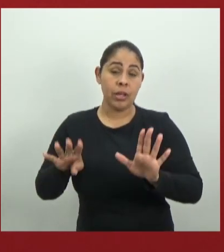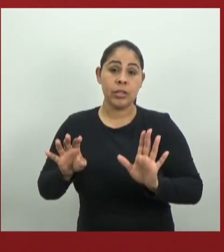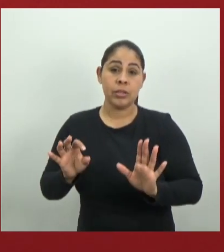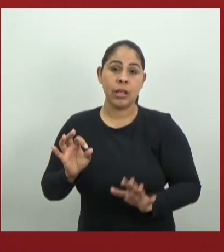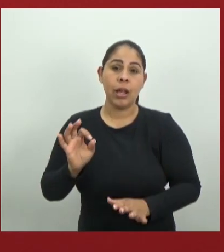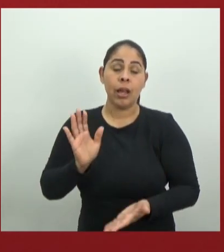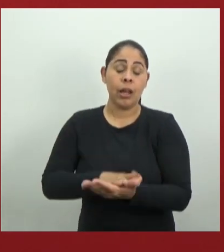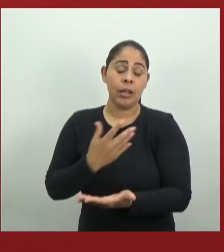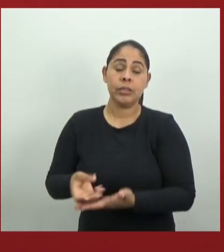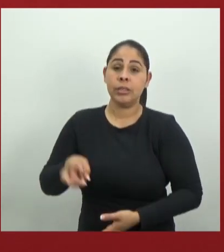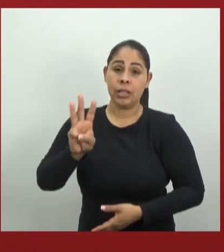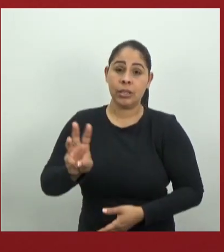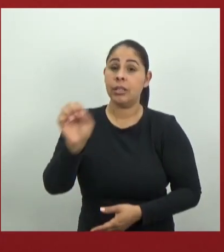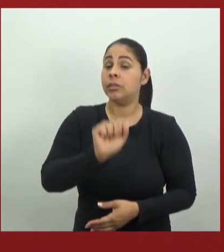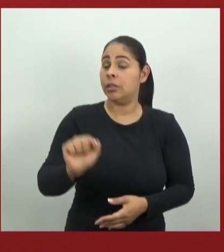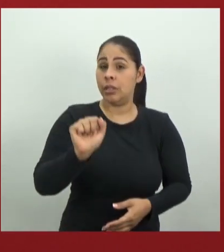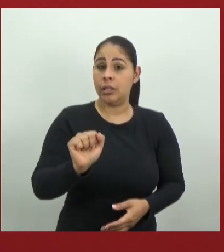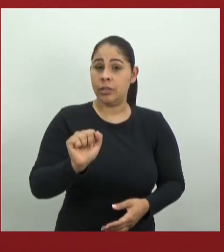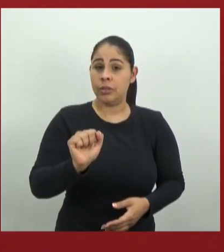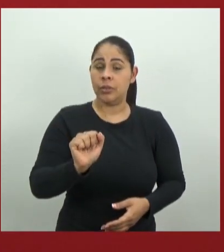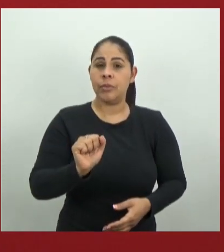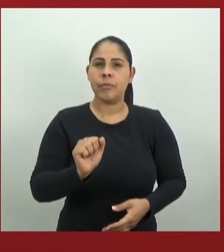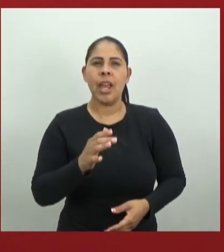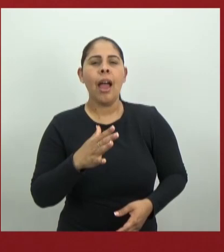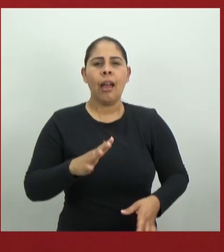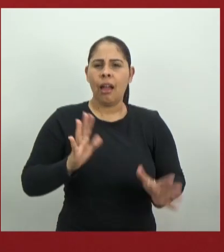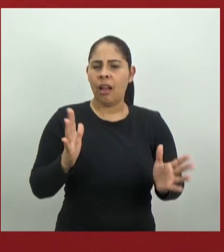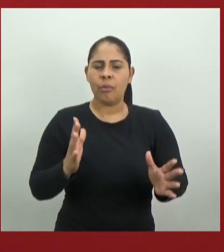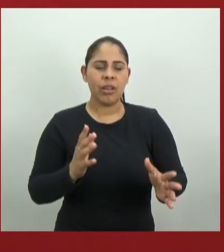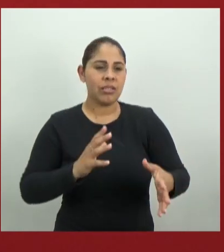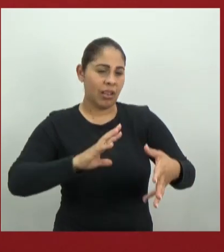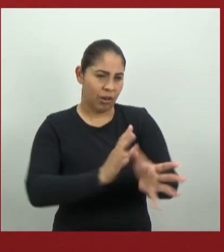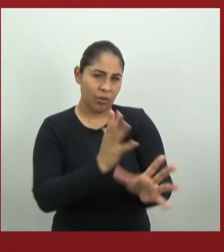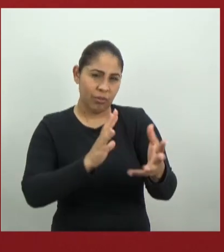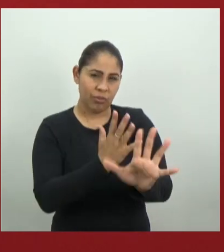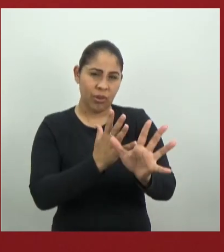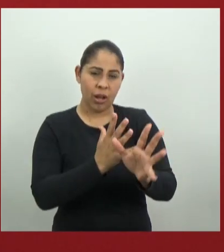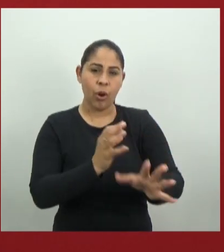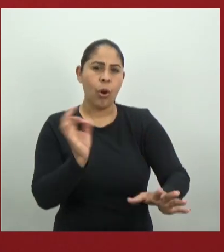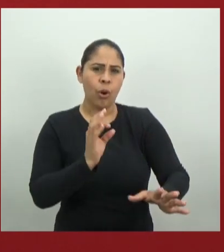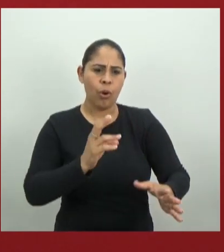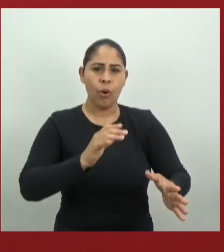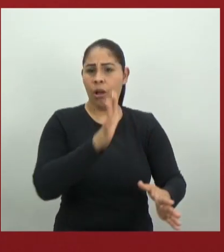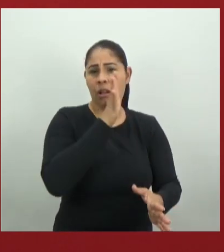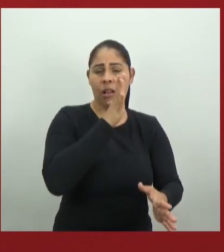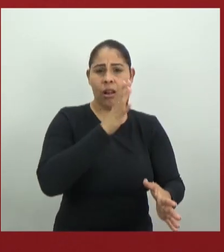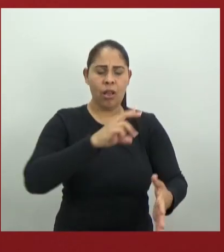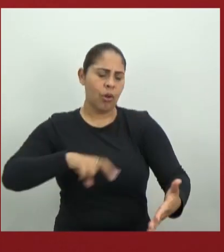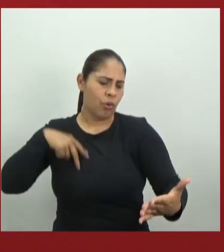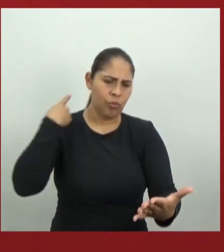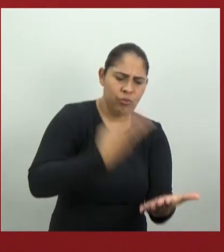Y muchas veces le echan el fuego y en el agua para matarle. Pero si tú puedes hacer